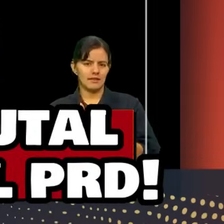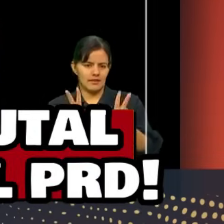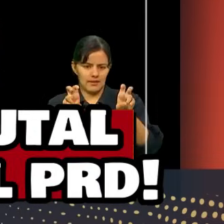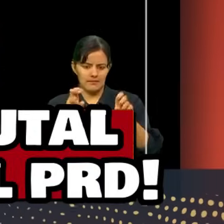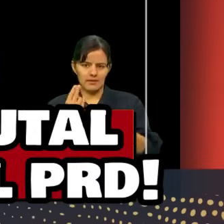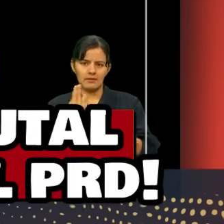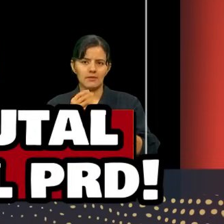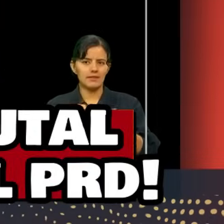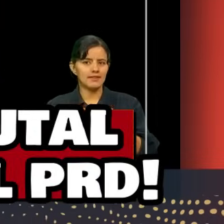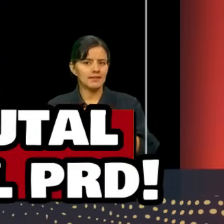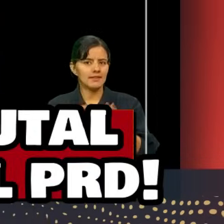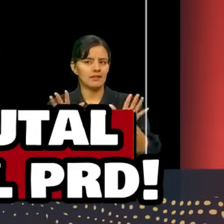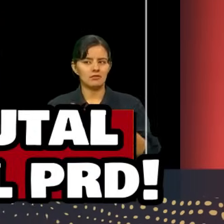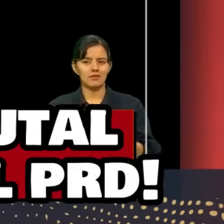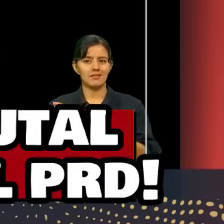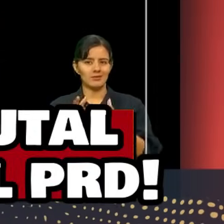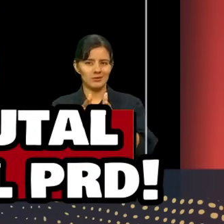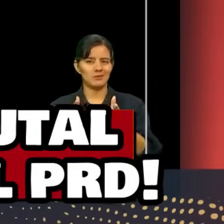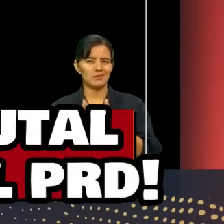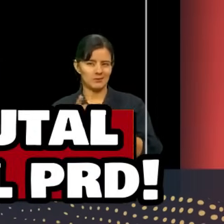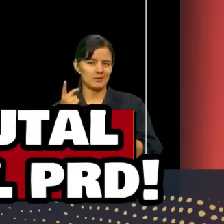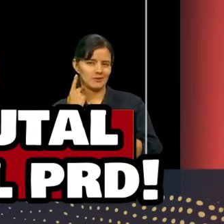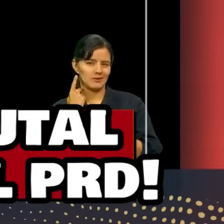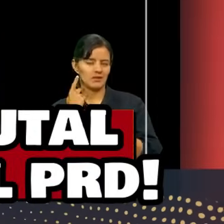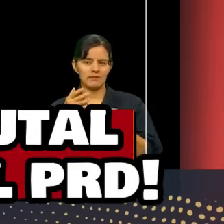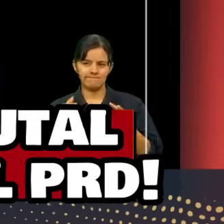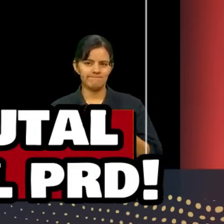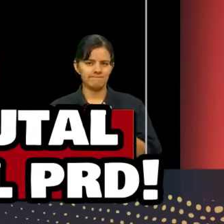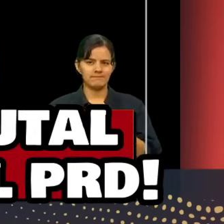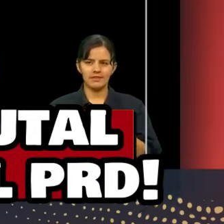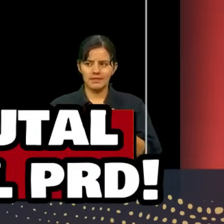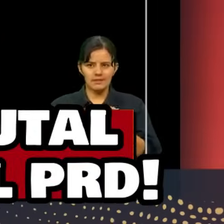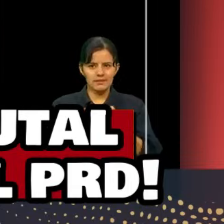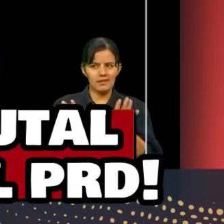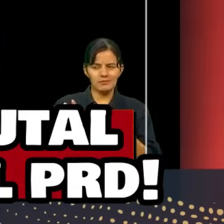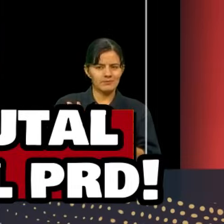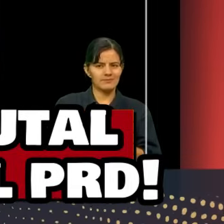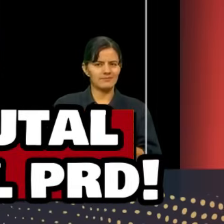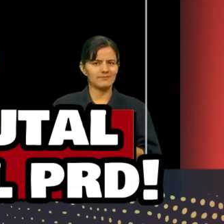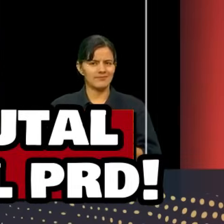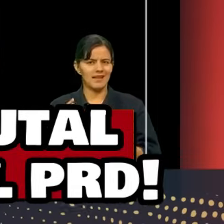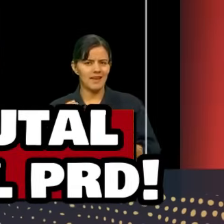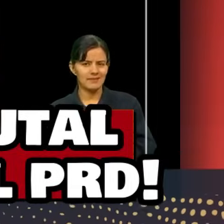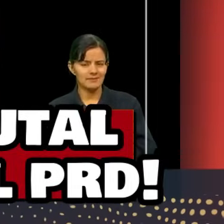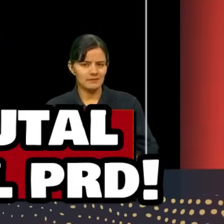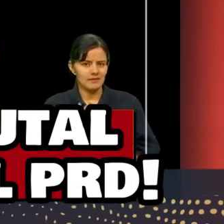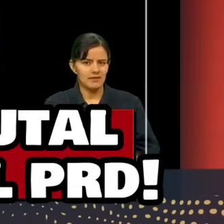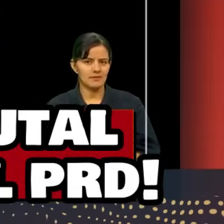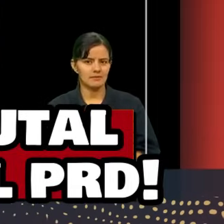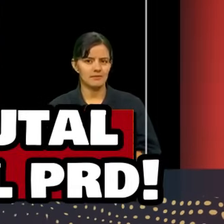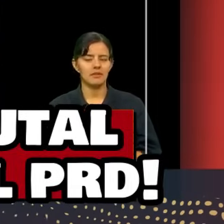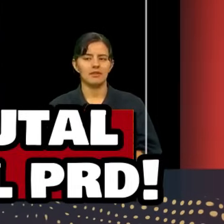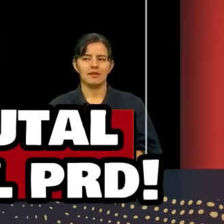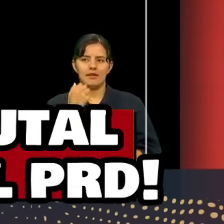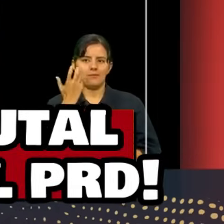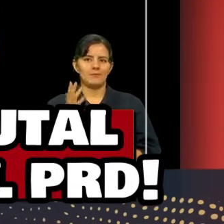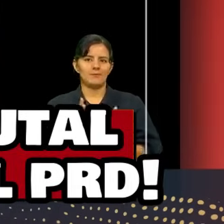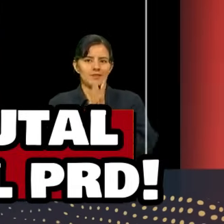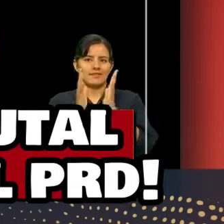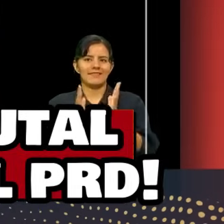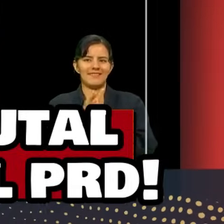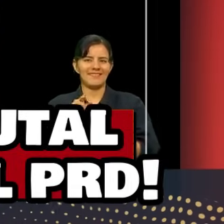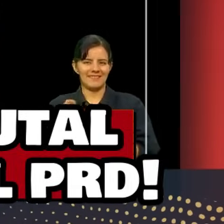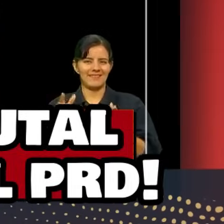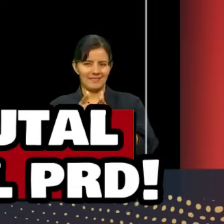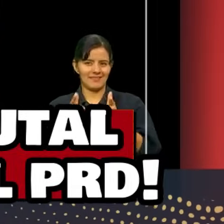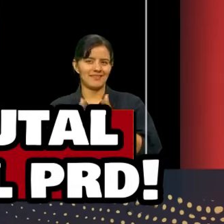hay mucha claridad sobre la coalición ganadora, estamos apelando por supuesto, a los grandes demócratas del partido